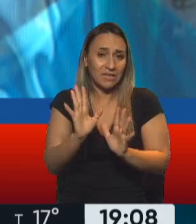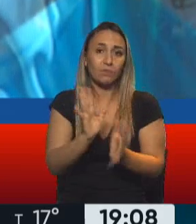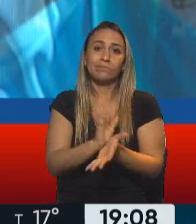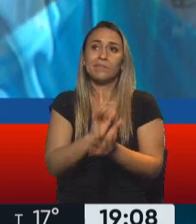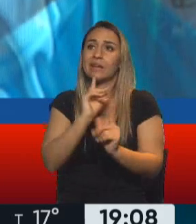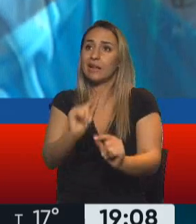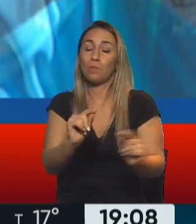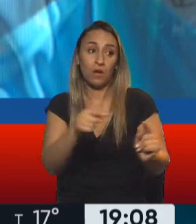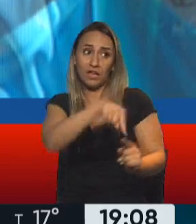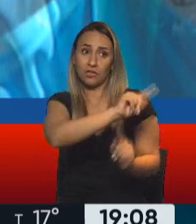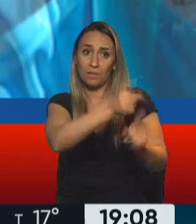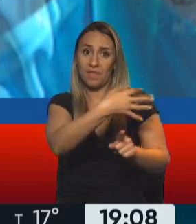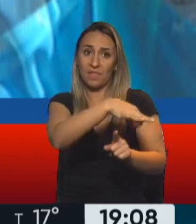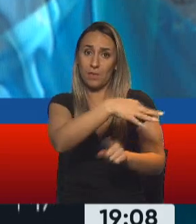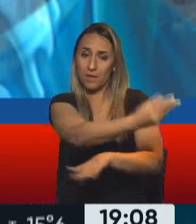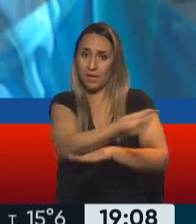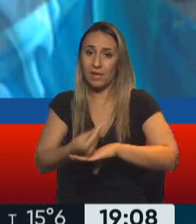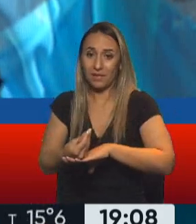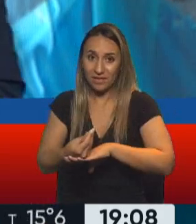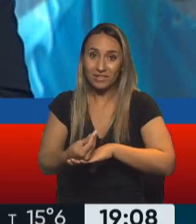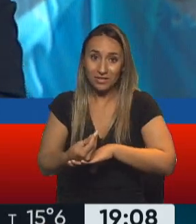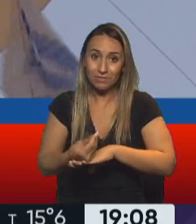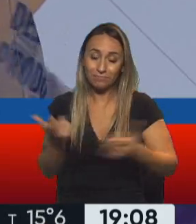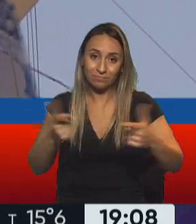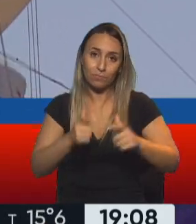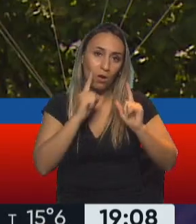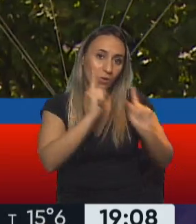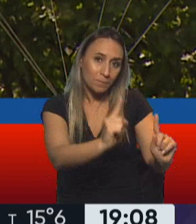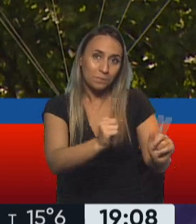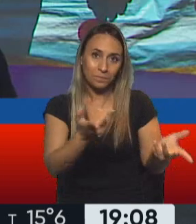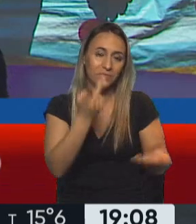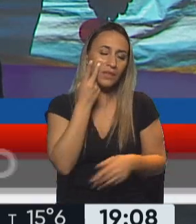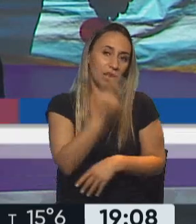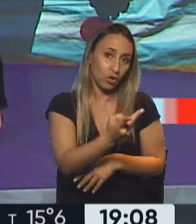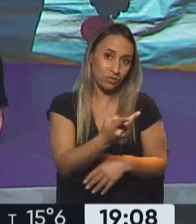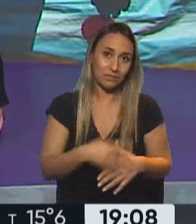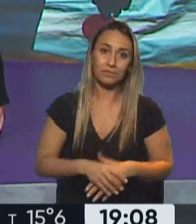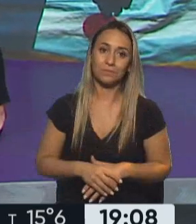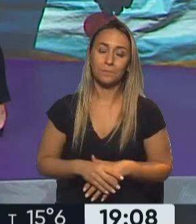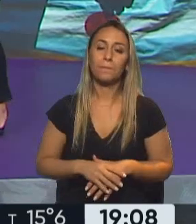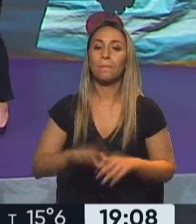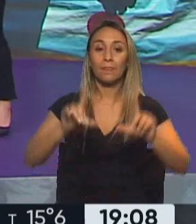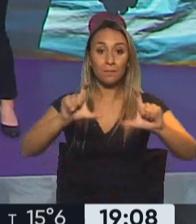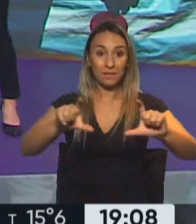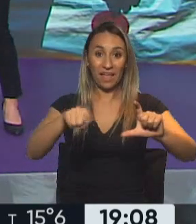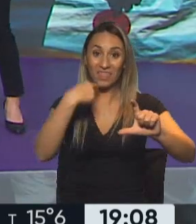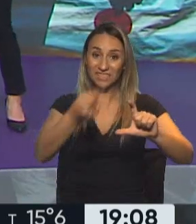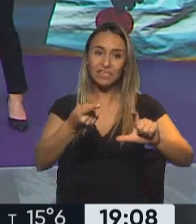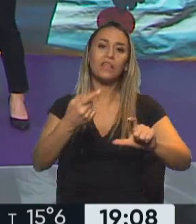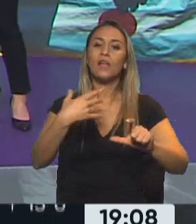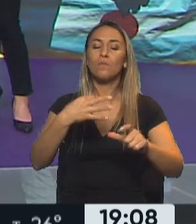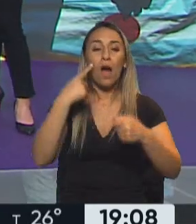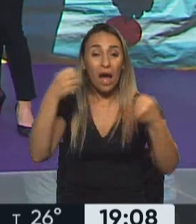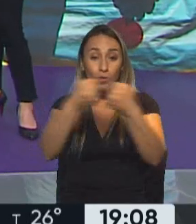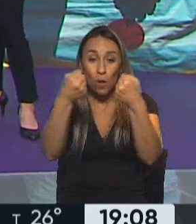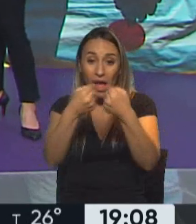en la mesa, tenerlos de otra manera, presentes de otra manera. Exactamente, hay muchas mesas. Esta es la última placa que dice elaborar en conjunto los consensos